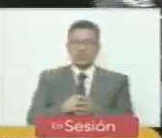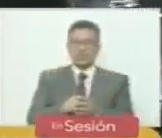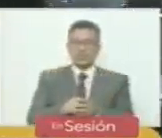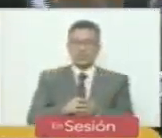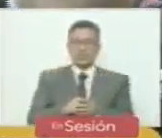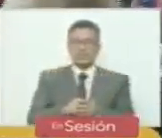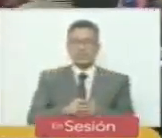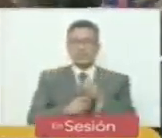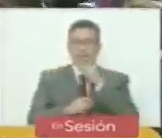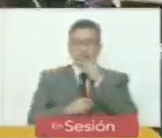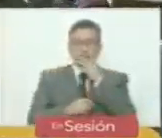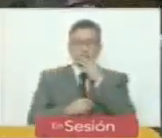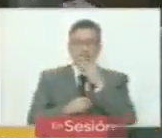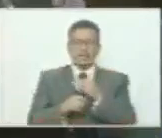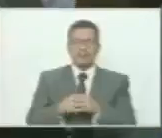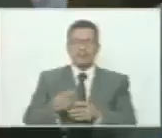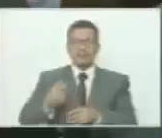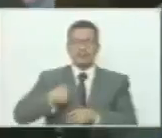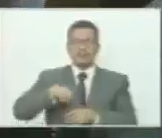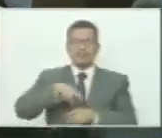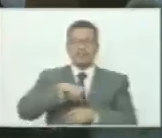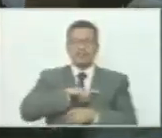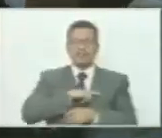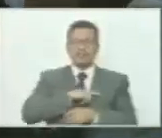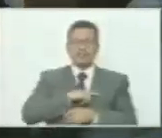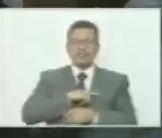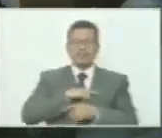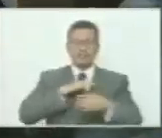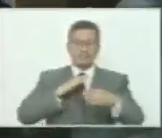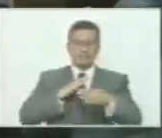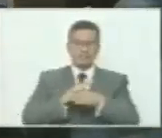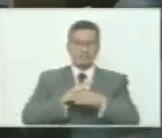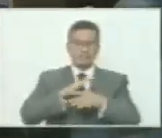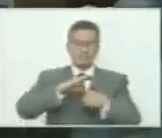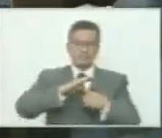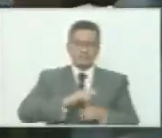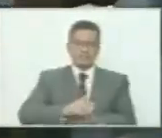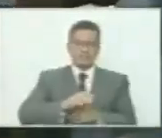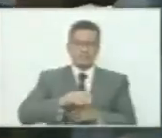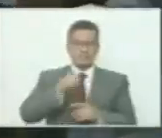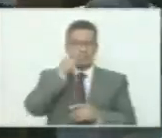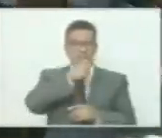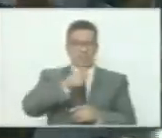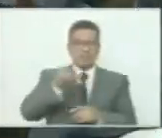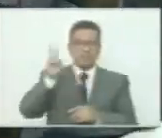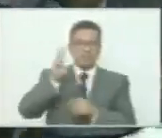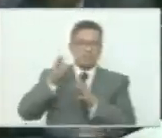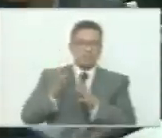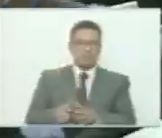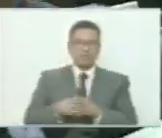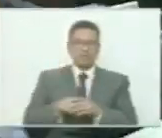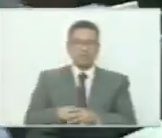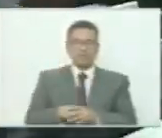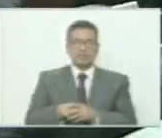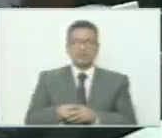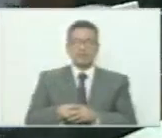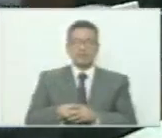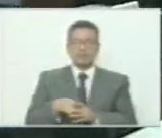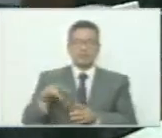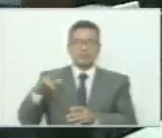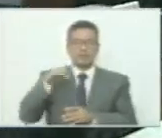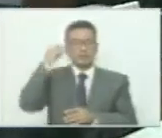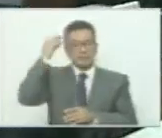aerolínea, denunciando el gran atropello que se ha hecho al pueblo venezolano ante el avión.